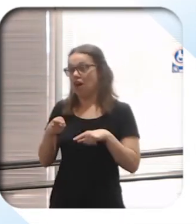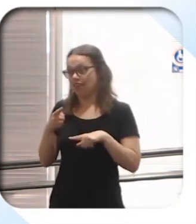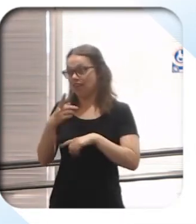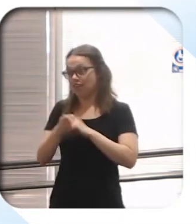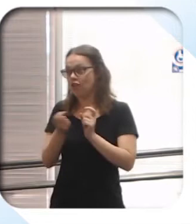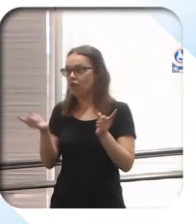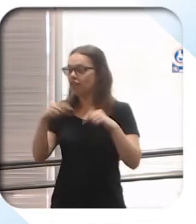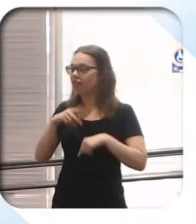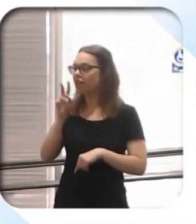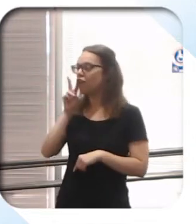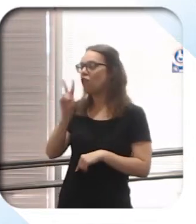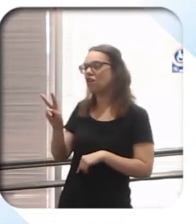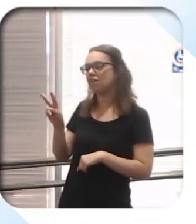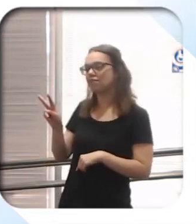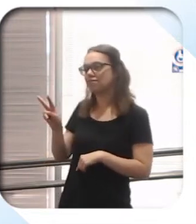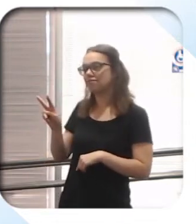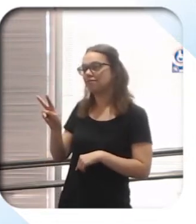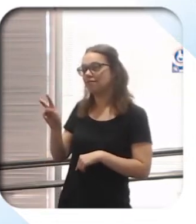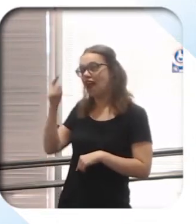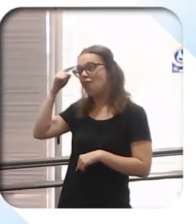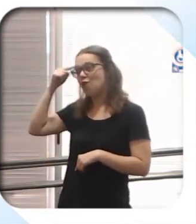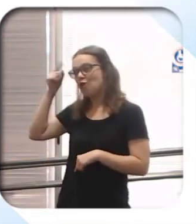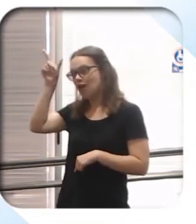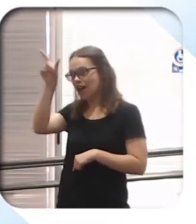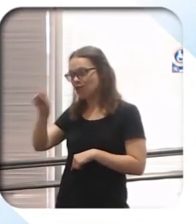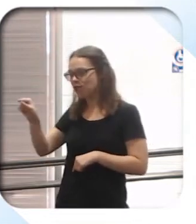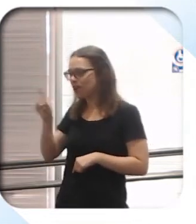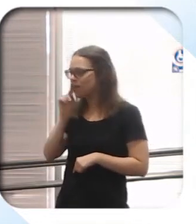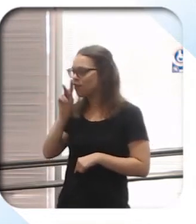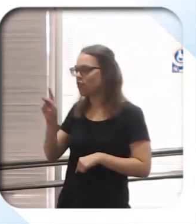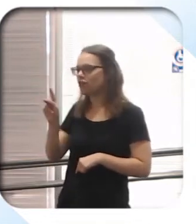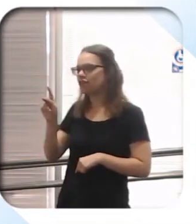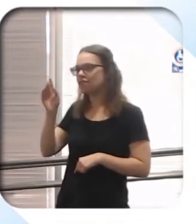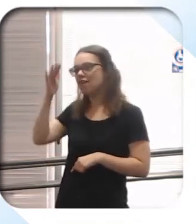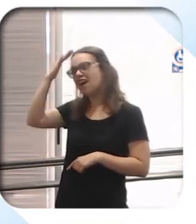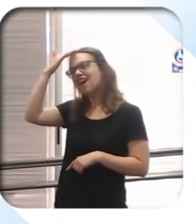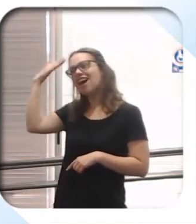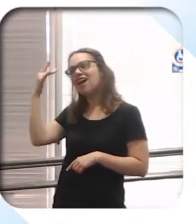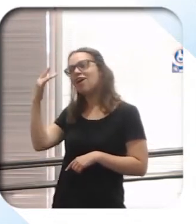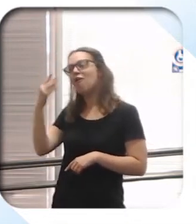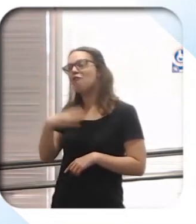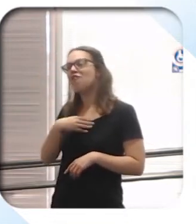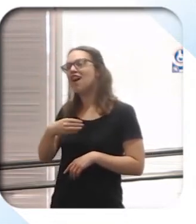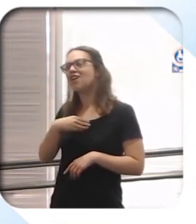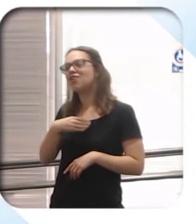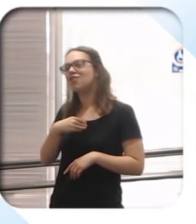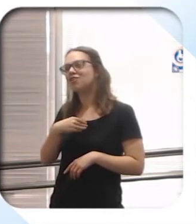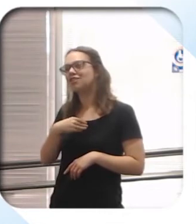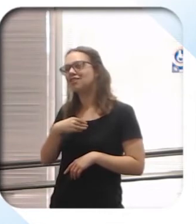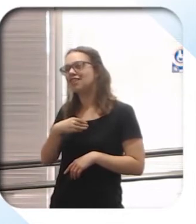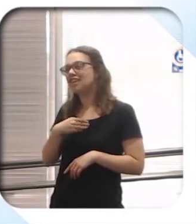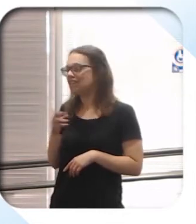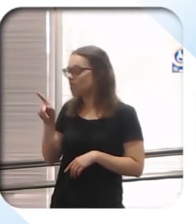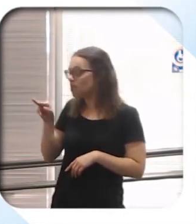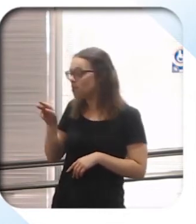Y vi al loco de la luna, la volví a ver, con el pelo blanco esta vez, en el mismo